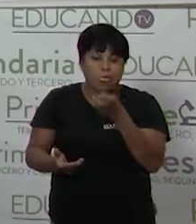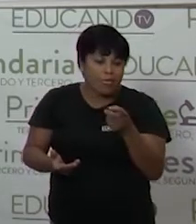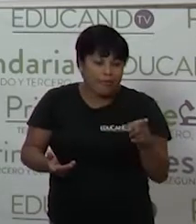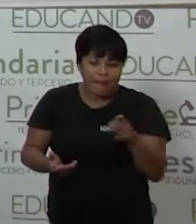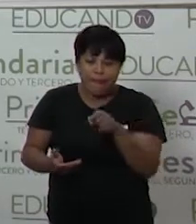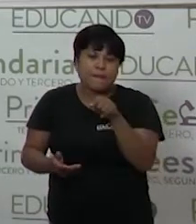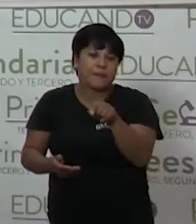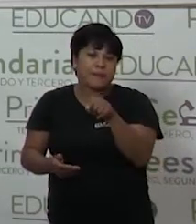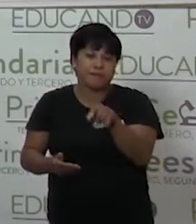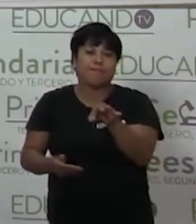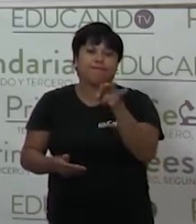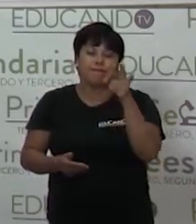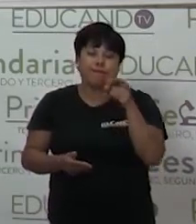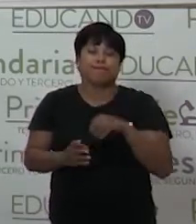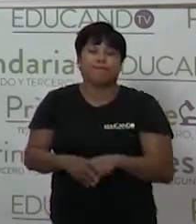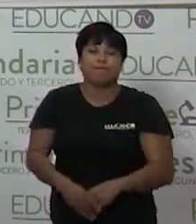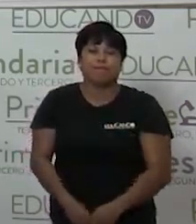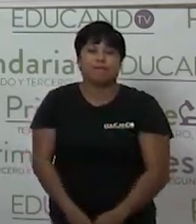a tomar este